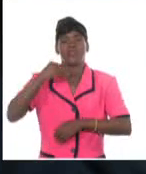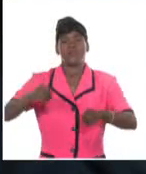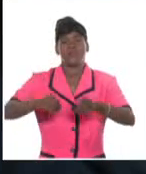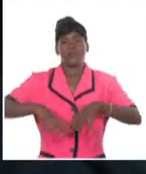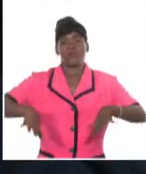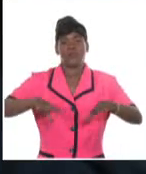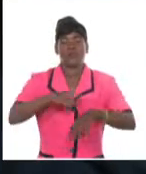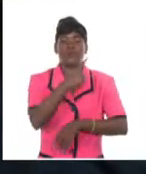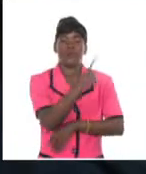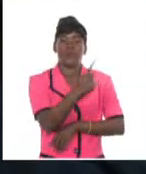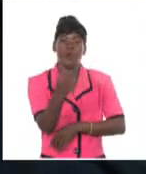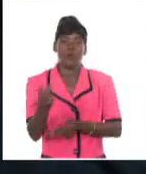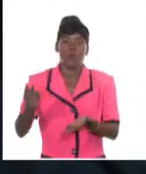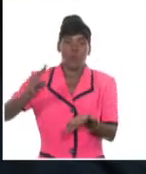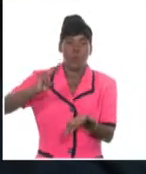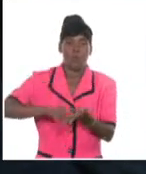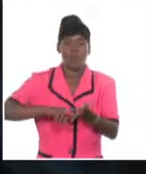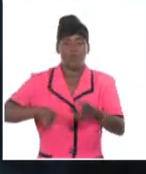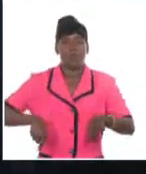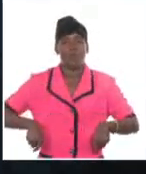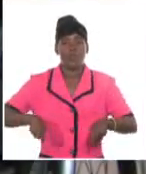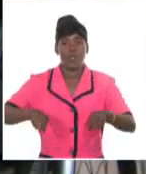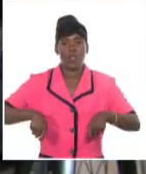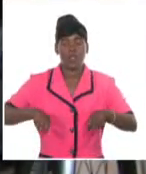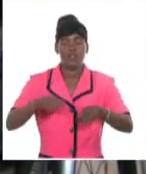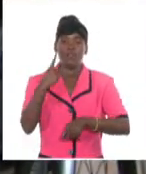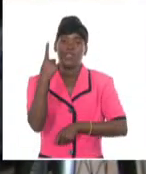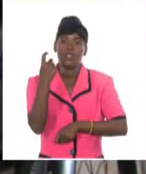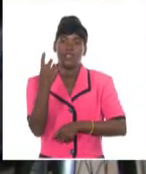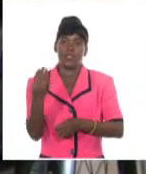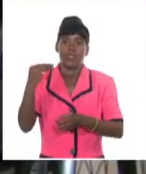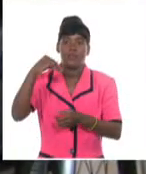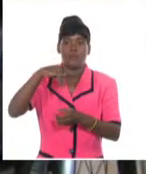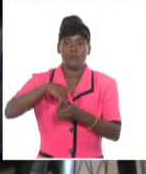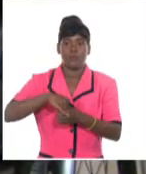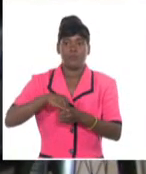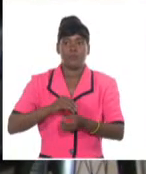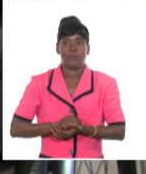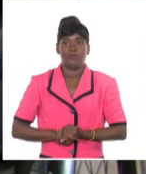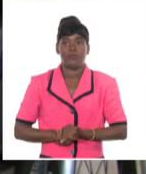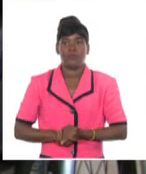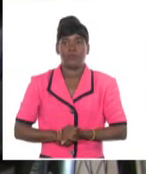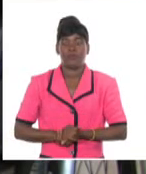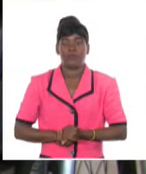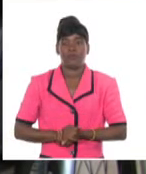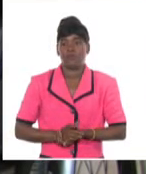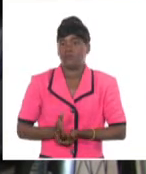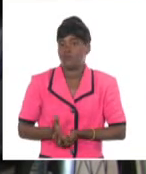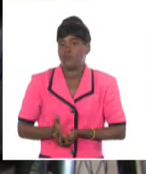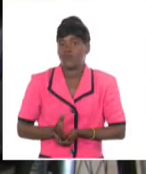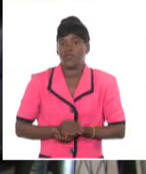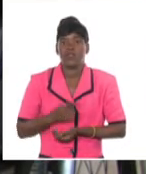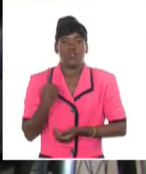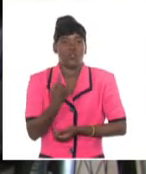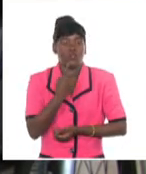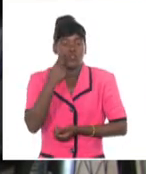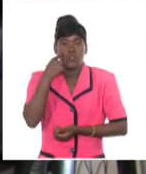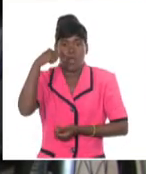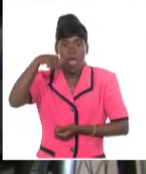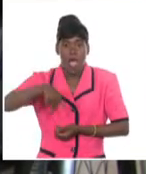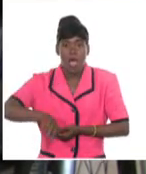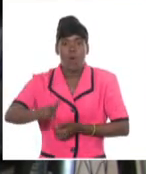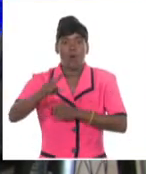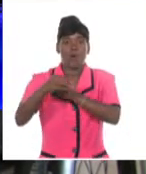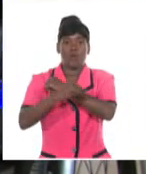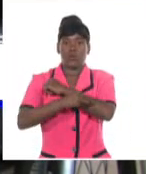y la necesidad de una plena inclusión. El movimiento asociativo realmente se empoderó en Cuba en defensa